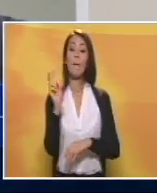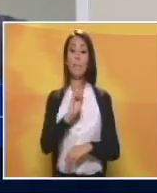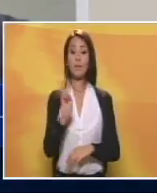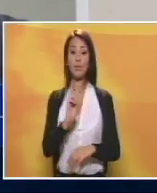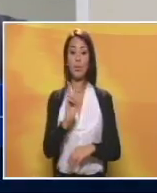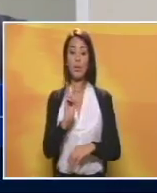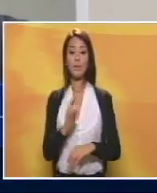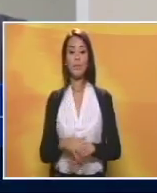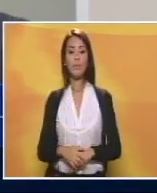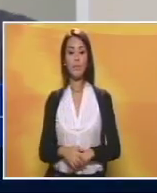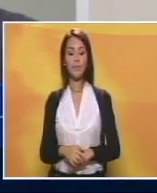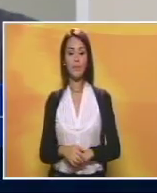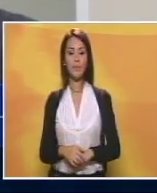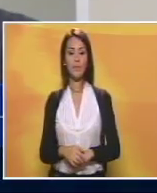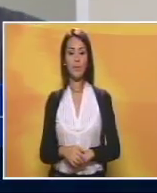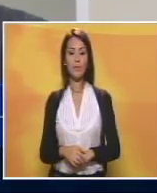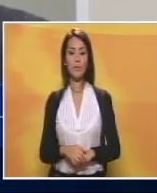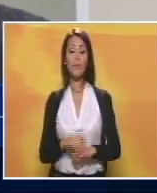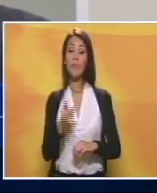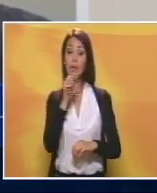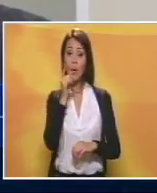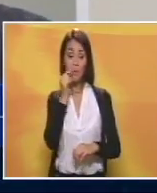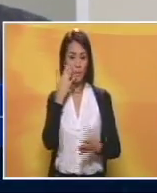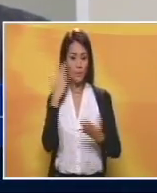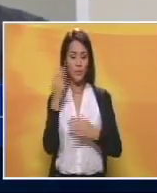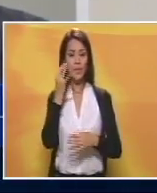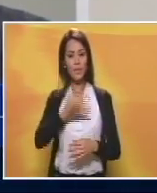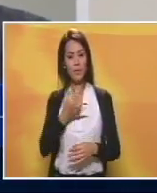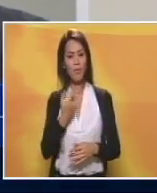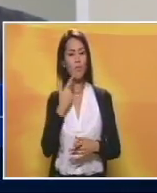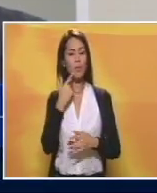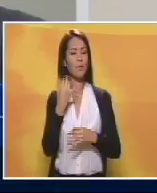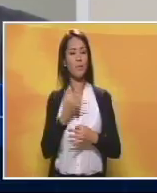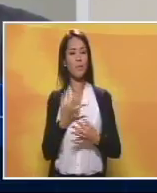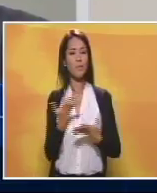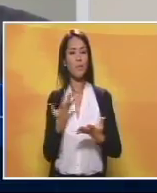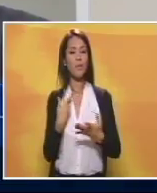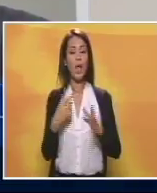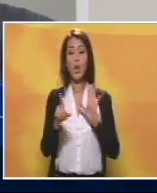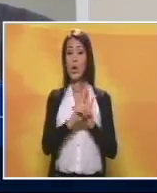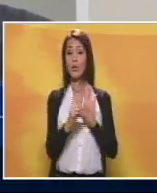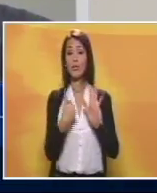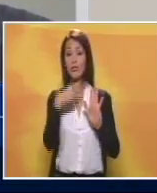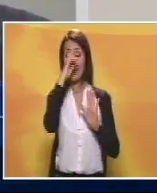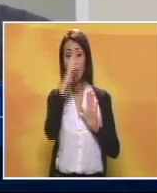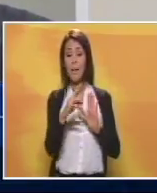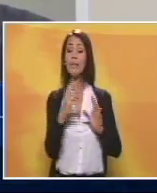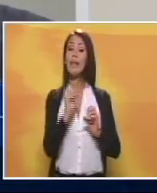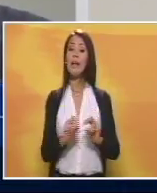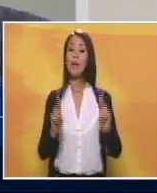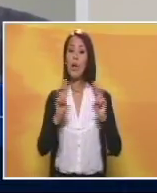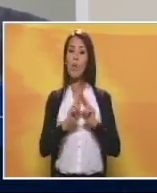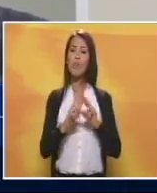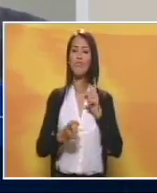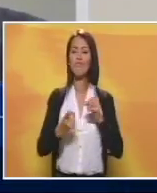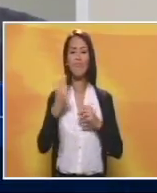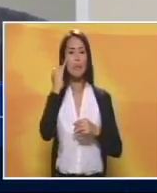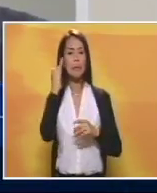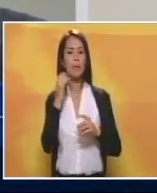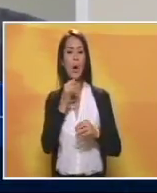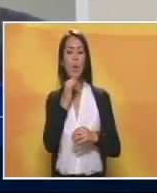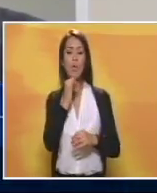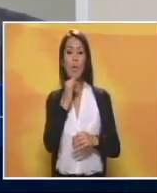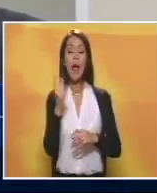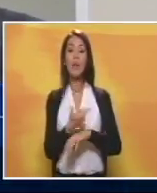por la región del Esequibo. Gringet dijo que si se violenta cualquier decisión de la ONU, habrá una diversidad de opiniones. El gobierno